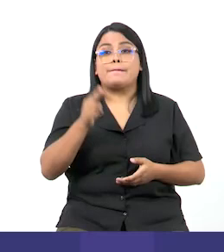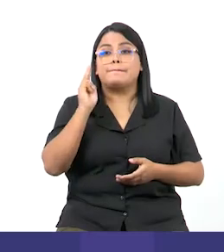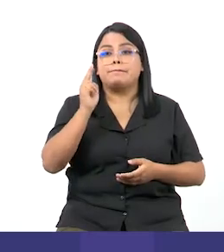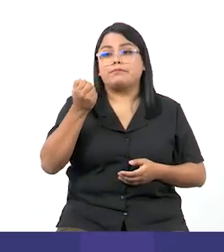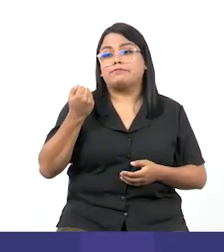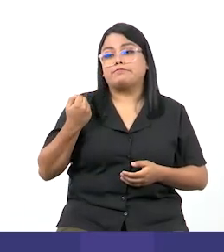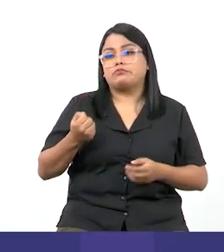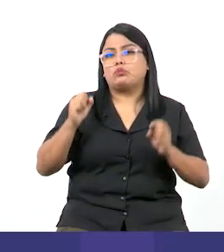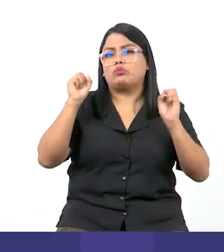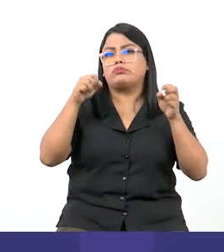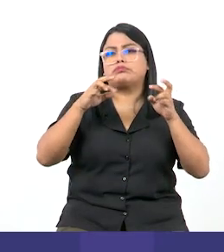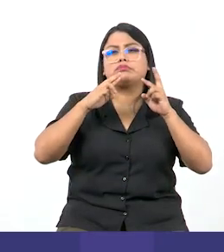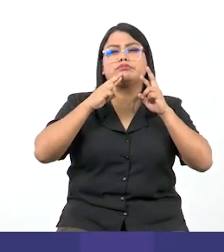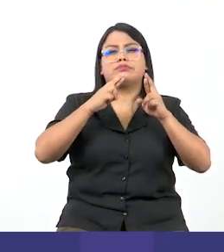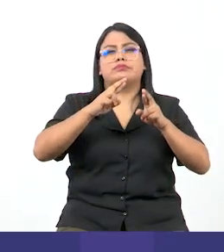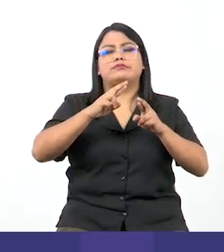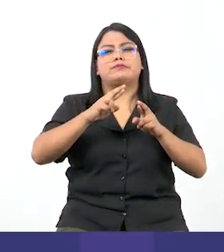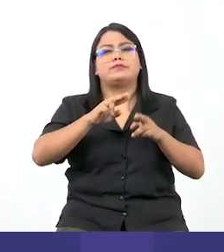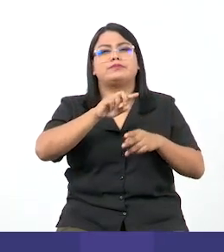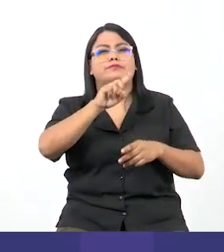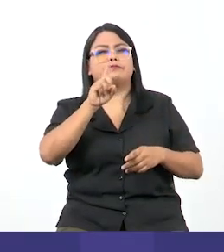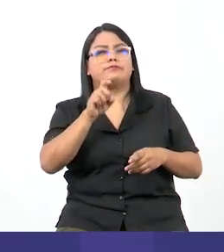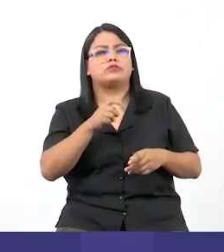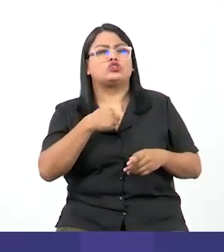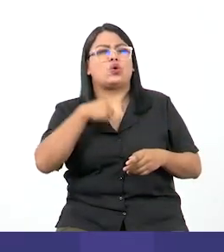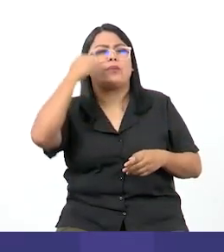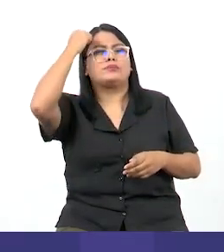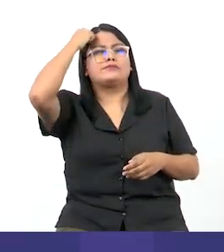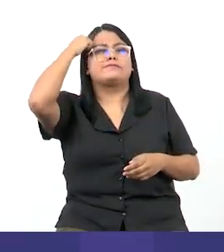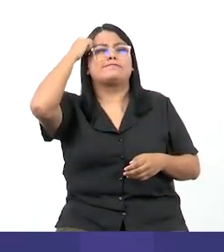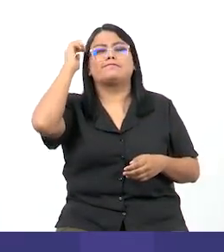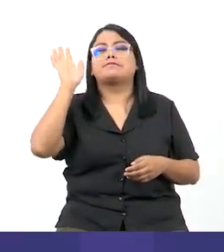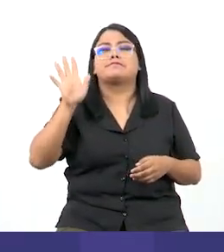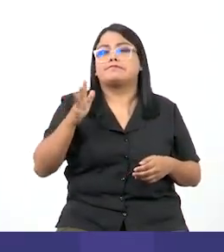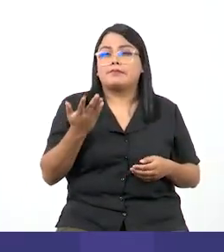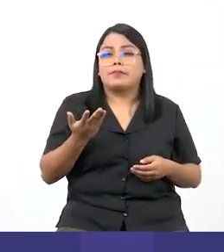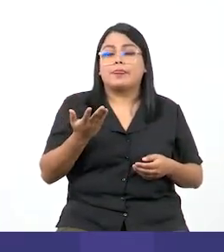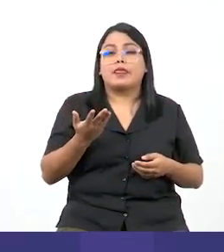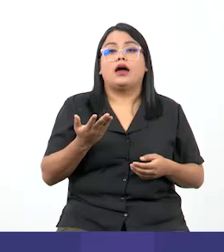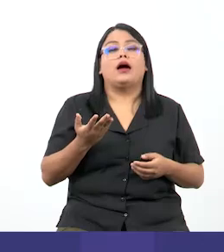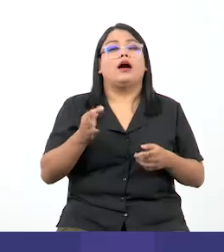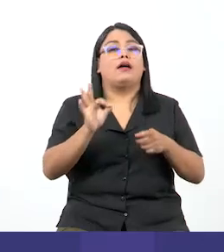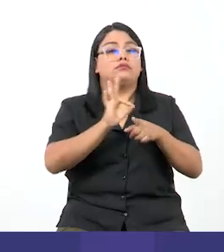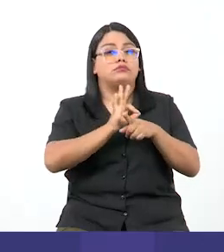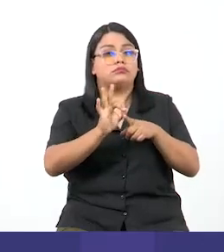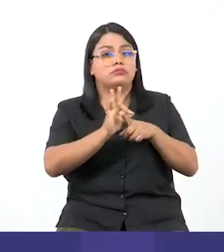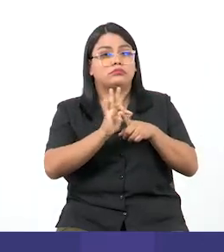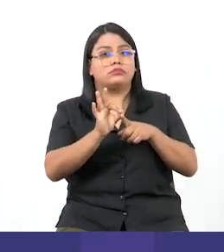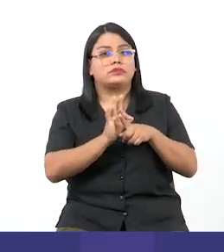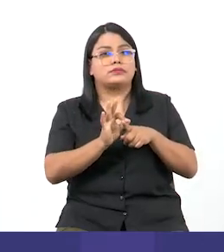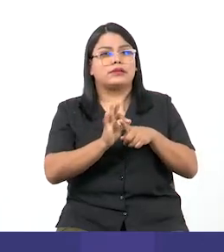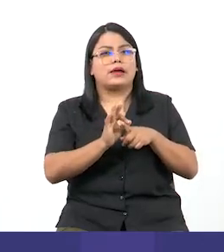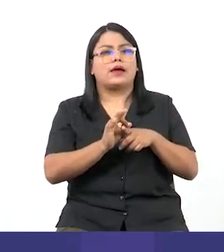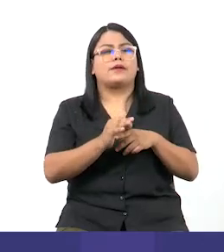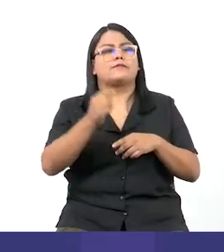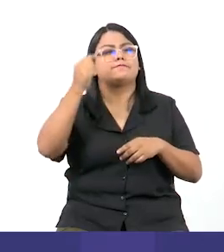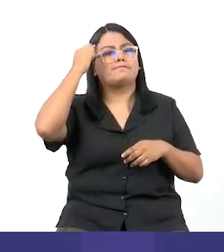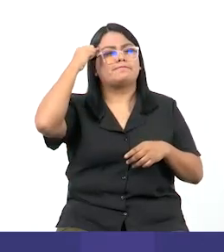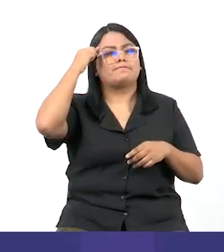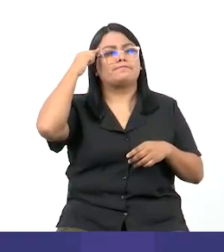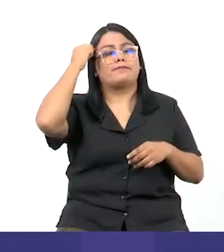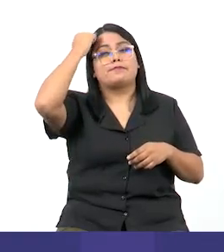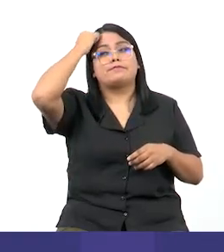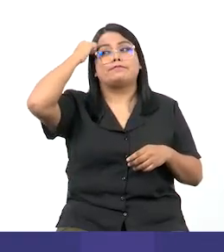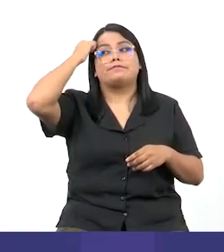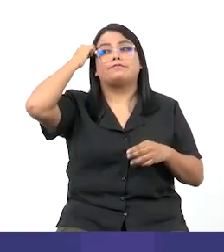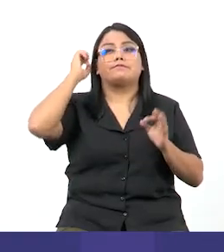pocas palabras, que el mismo estudiantado se responda a la pregunta, ¿qué aprendí? Esto debe servir para que haga